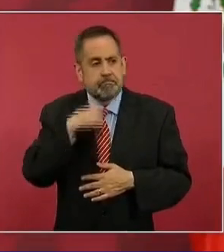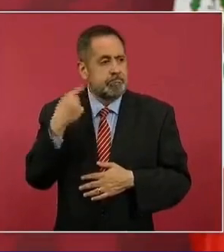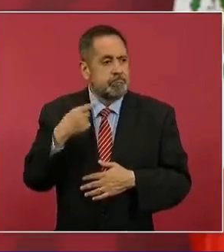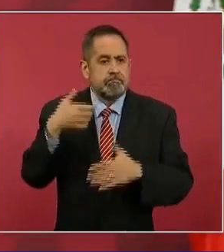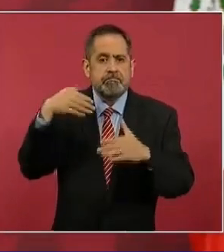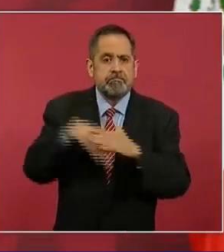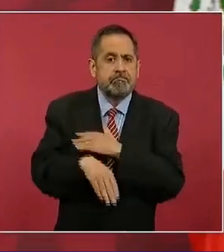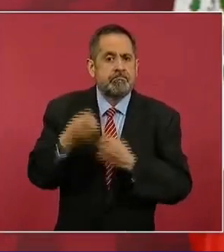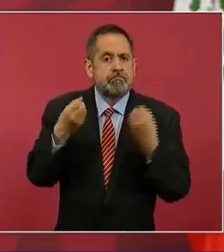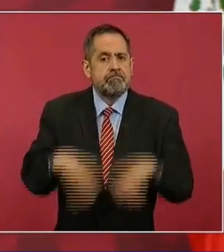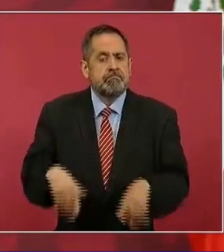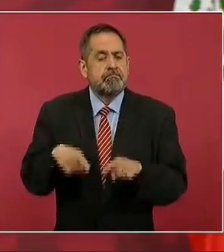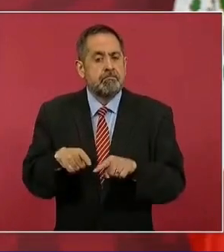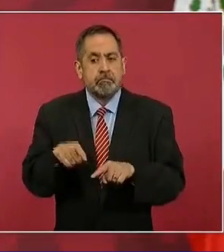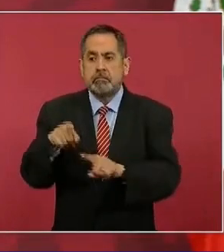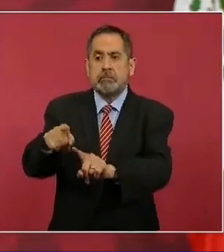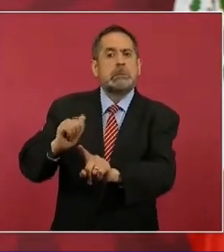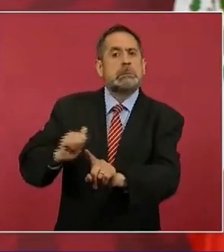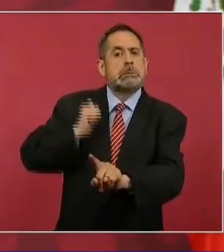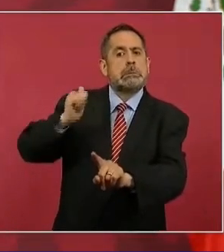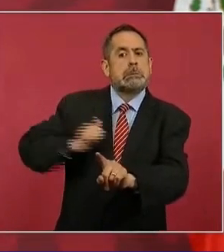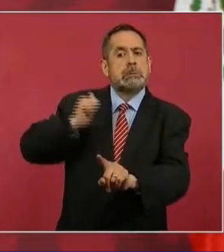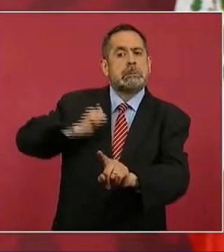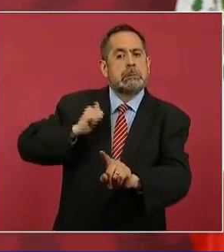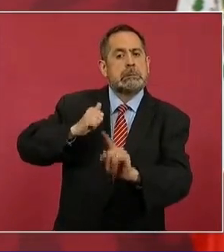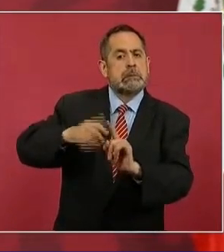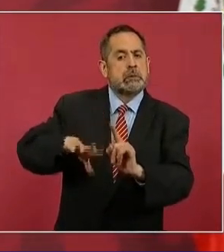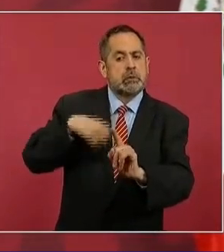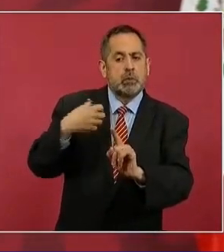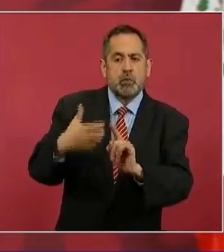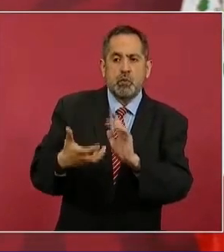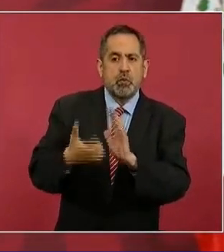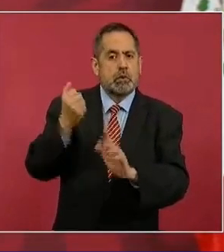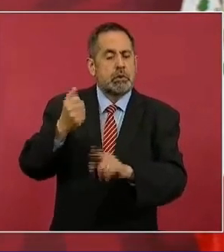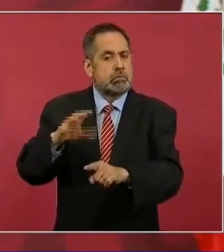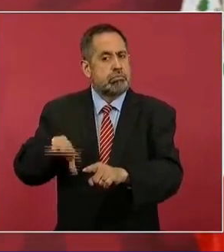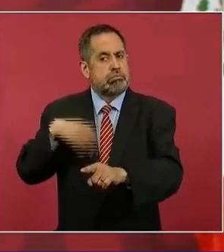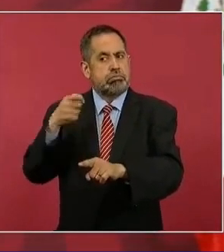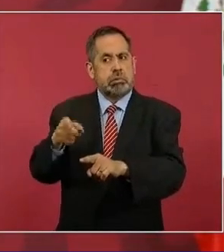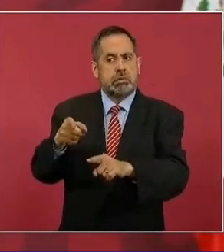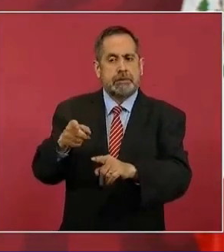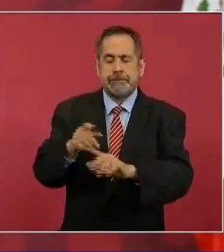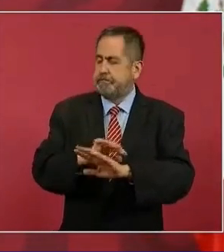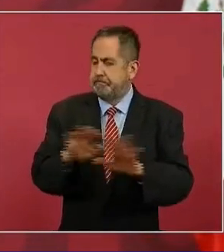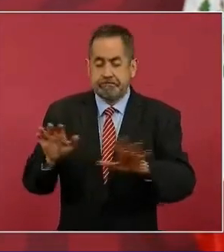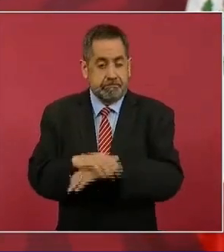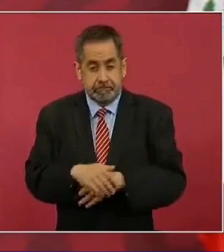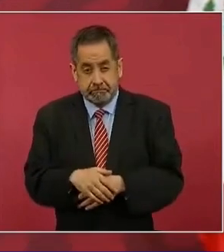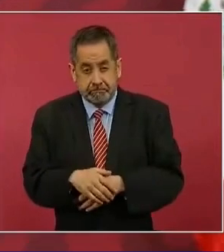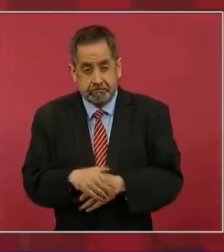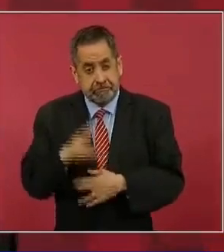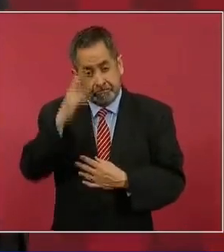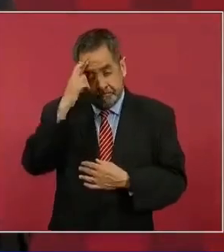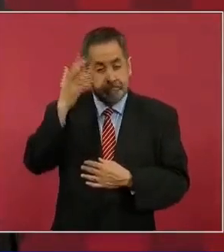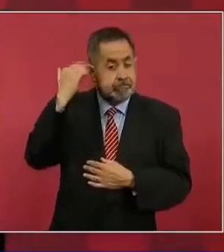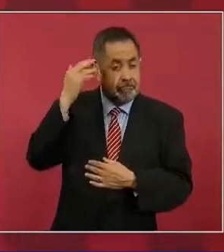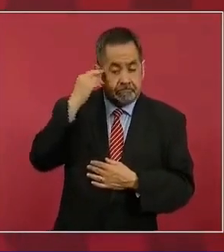México, y ellos sí sacaron muchas ventajas. Se les vendieron incluso